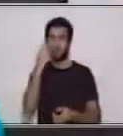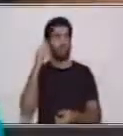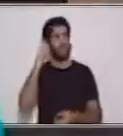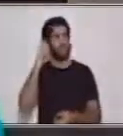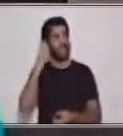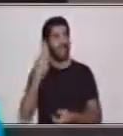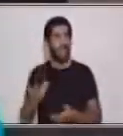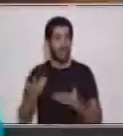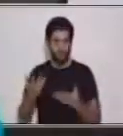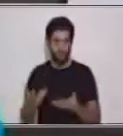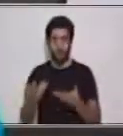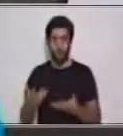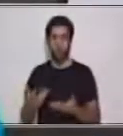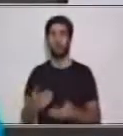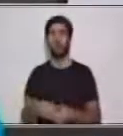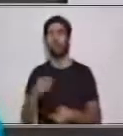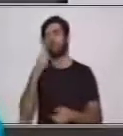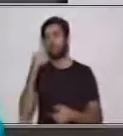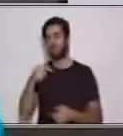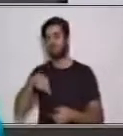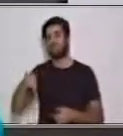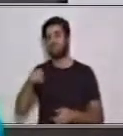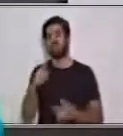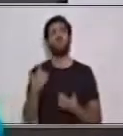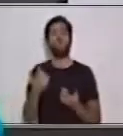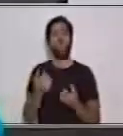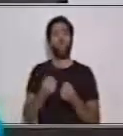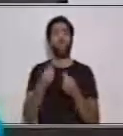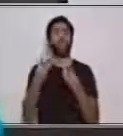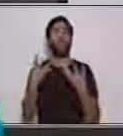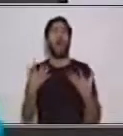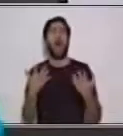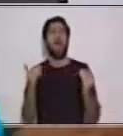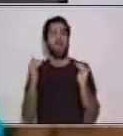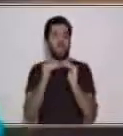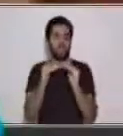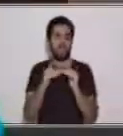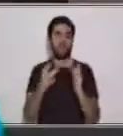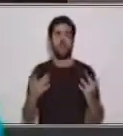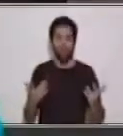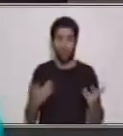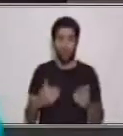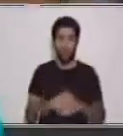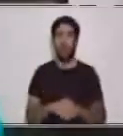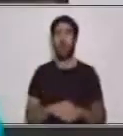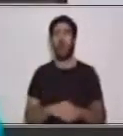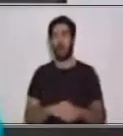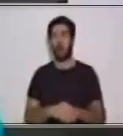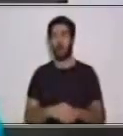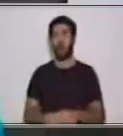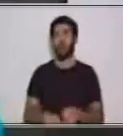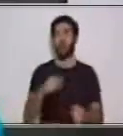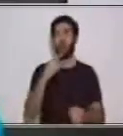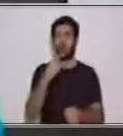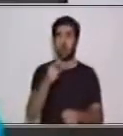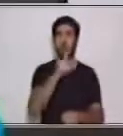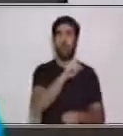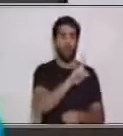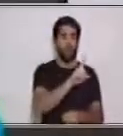Bueno, debemos de tomar en cuenta, y tú puedes hacer la anotación correspondiente, que una libra tiene